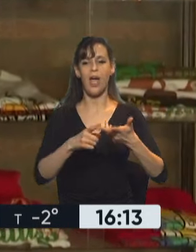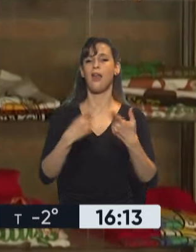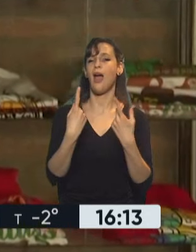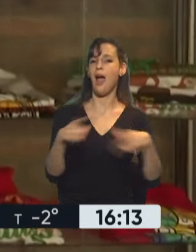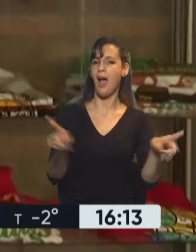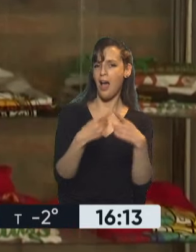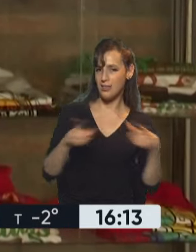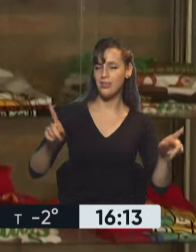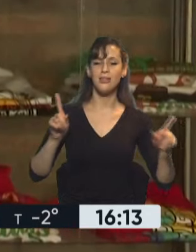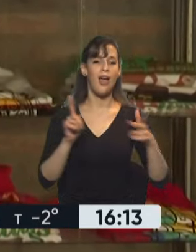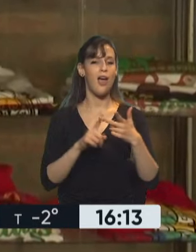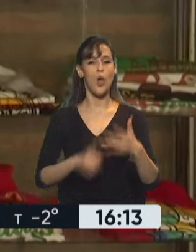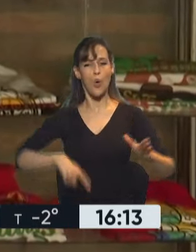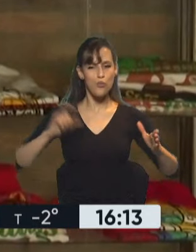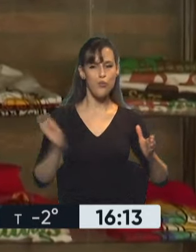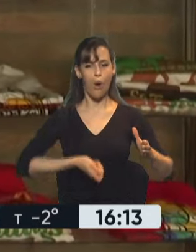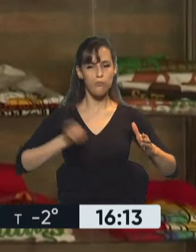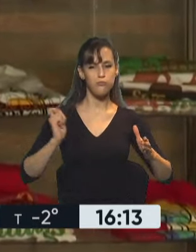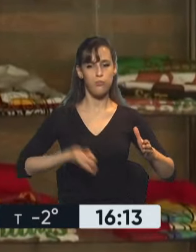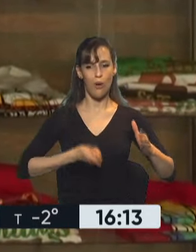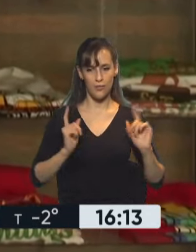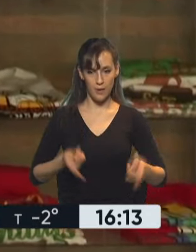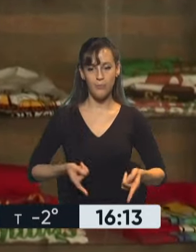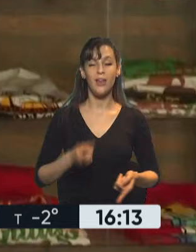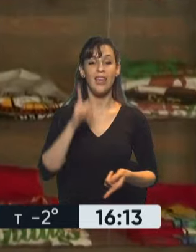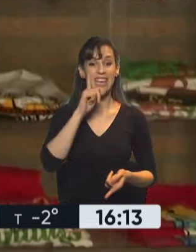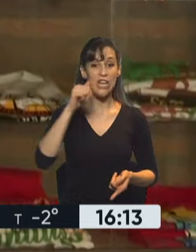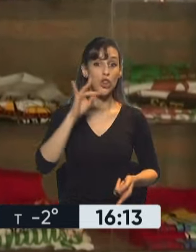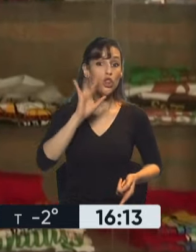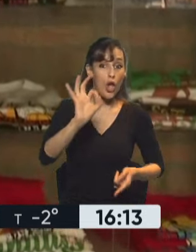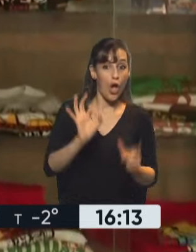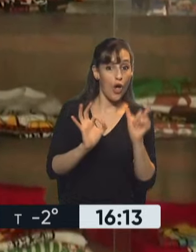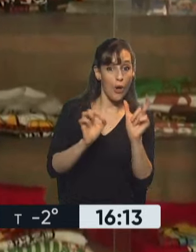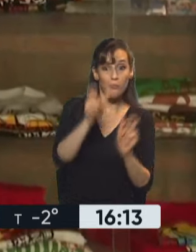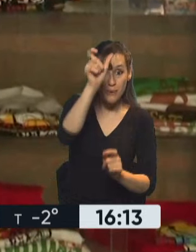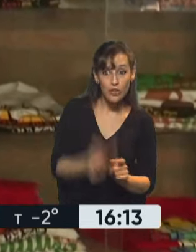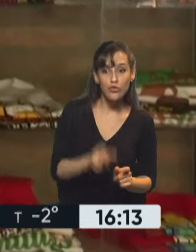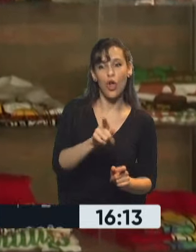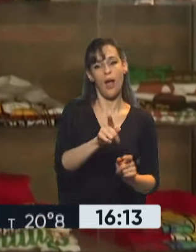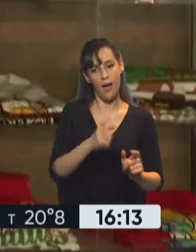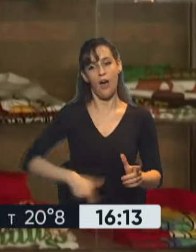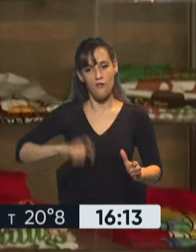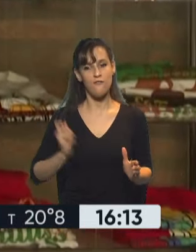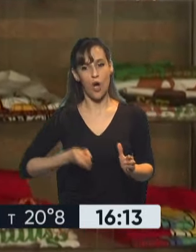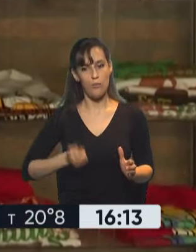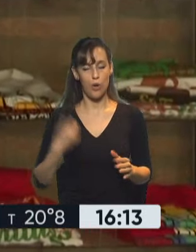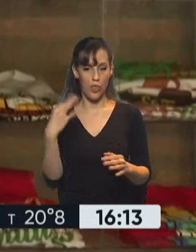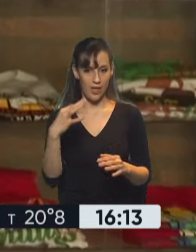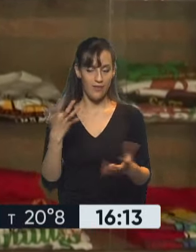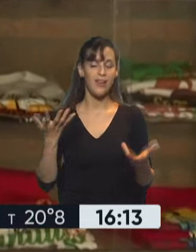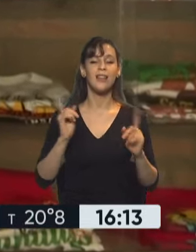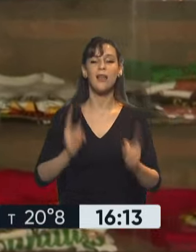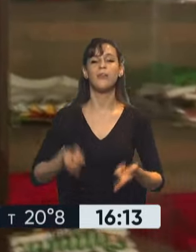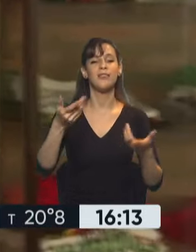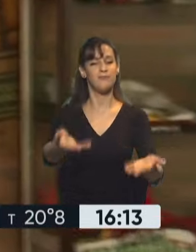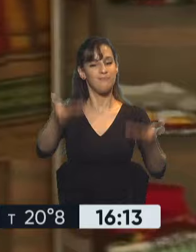a meternos con los bombos, obviamente, que cuando uno dice el Indio Froilán dice bombos. Y quiero aprovechar, para invitar a